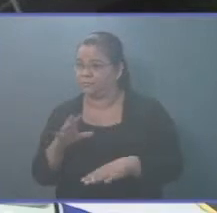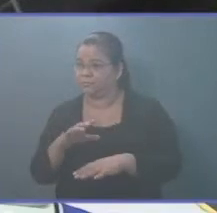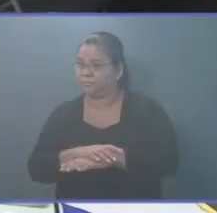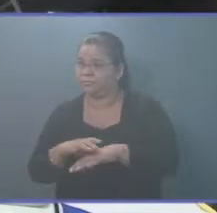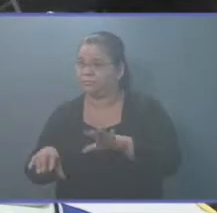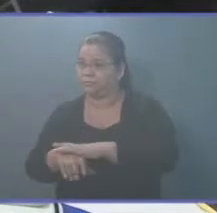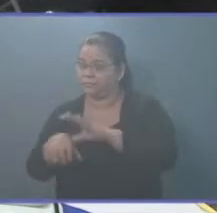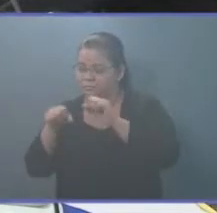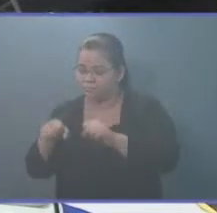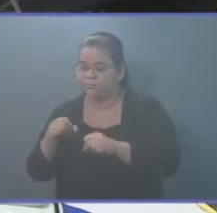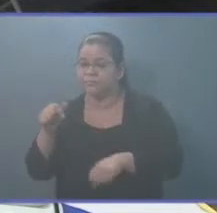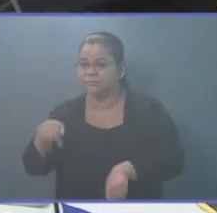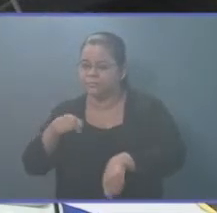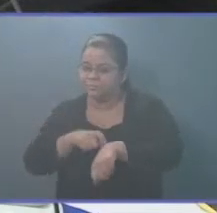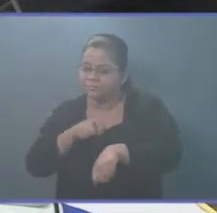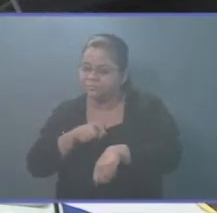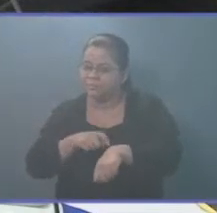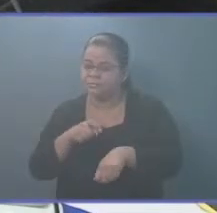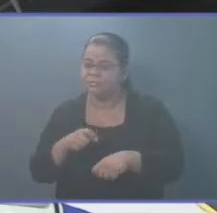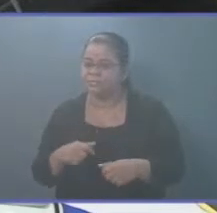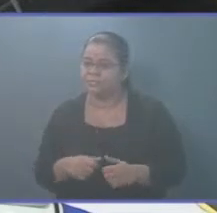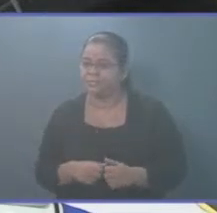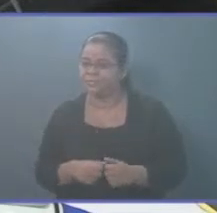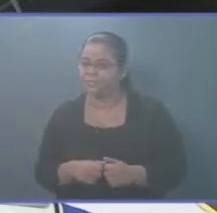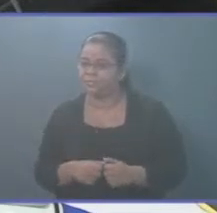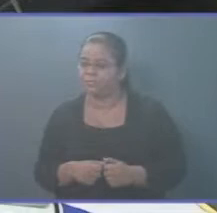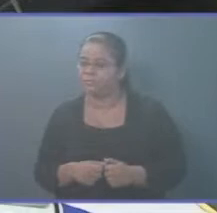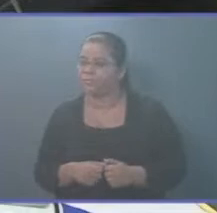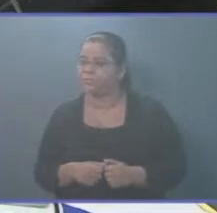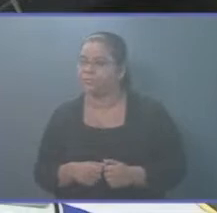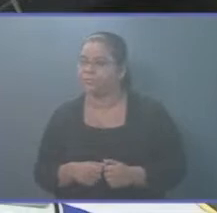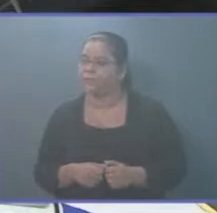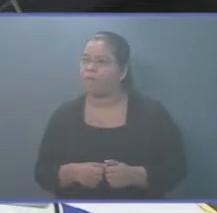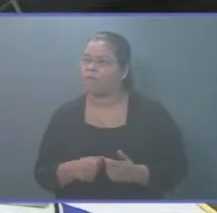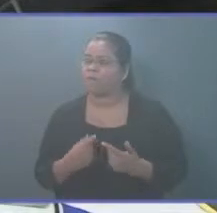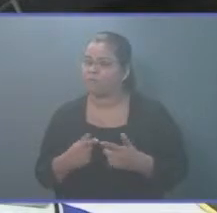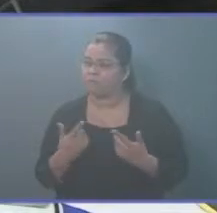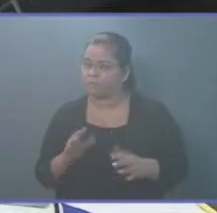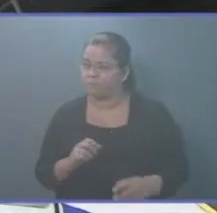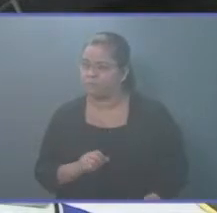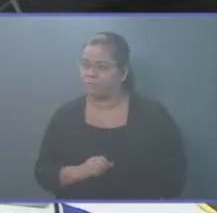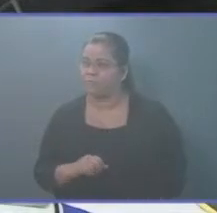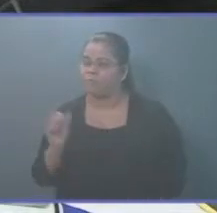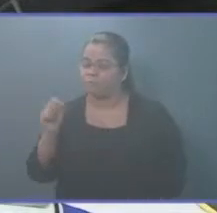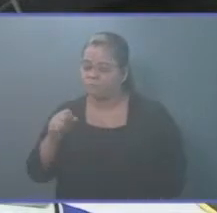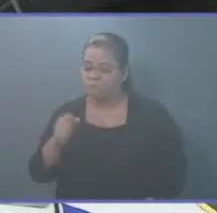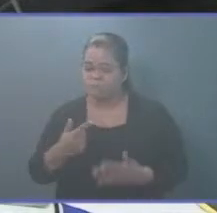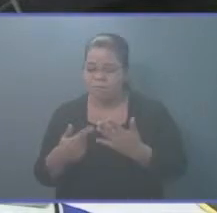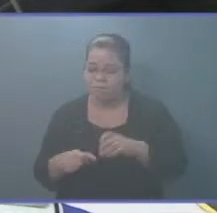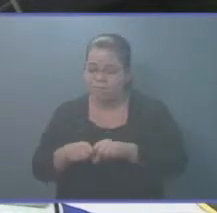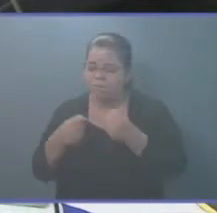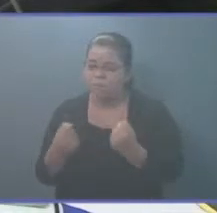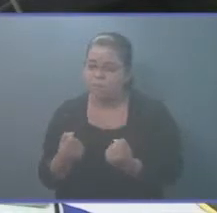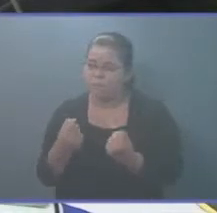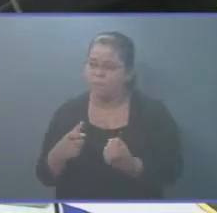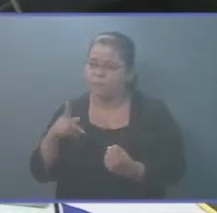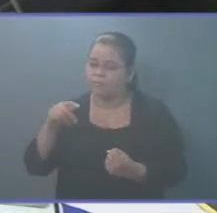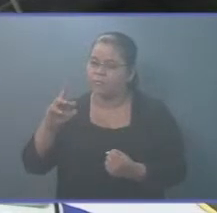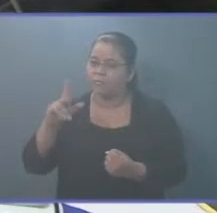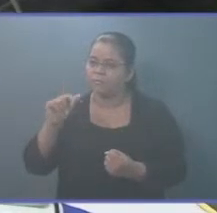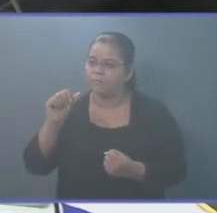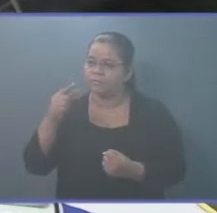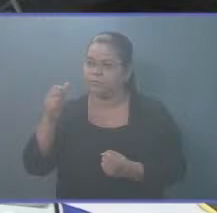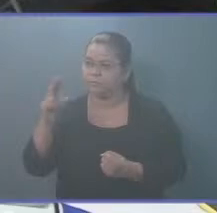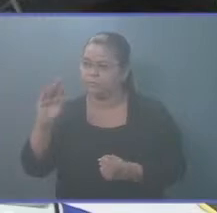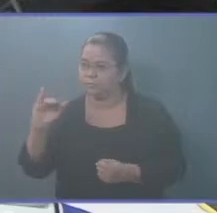¿y durante? y durante el desarrollo de procedimientos de detención en flagrancia podrá